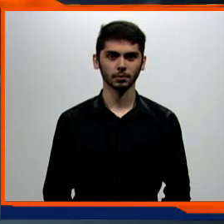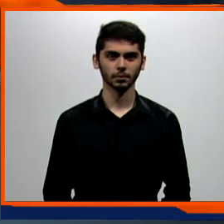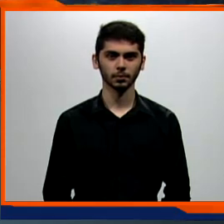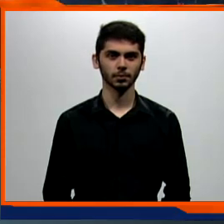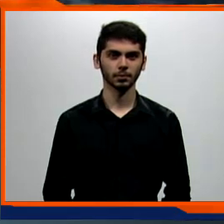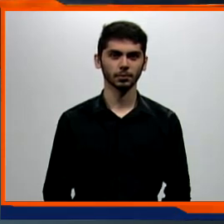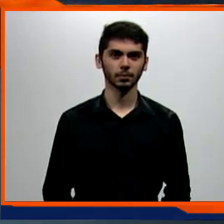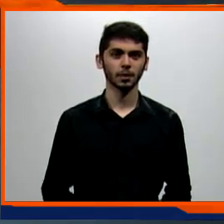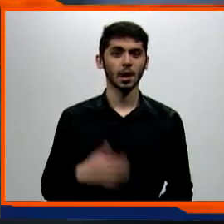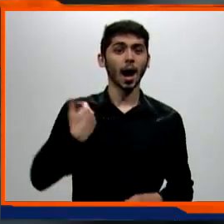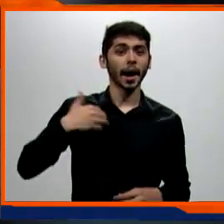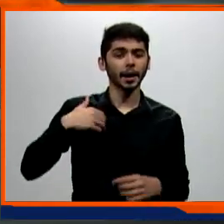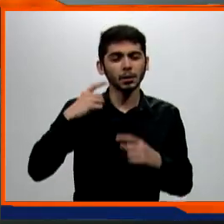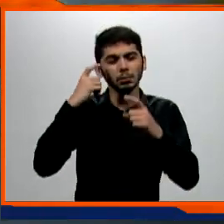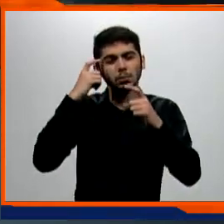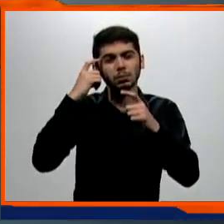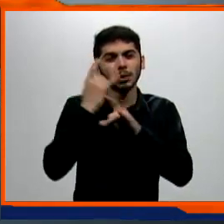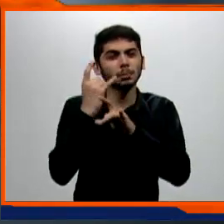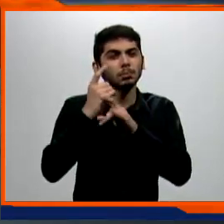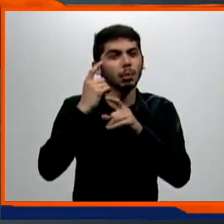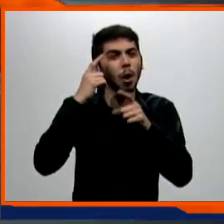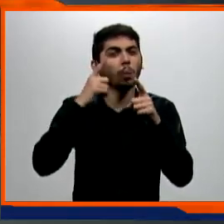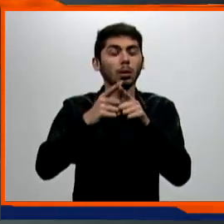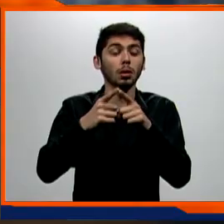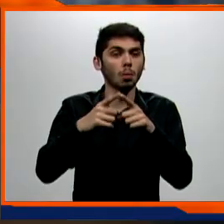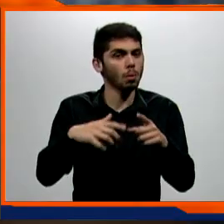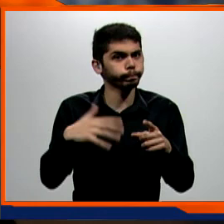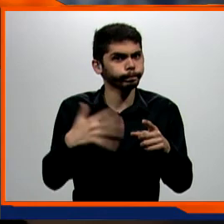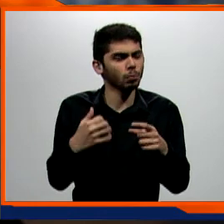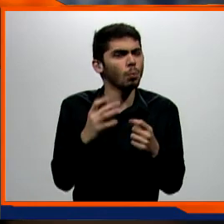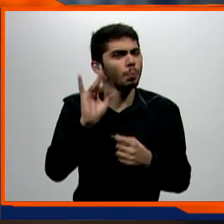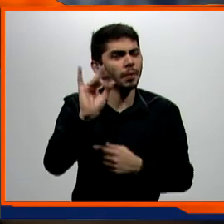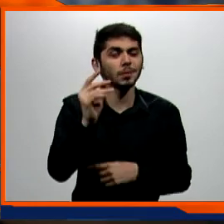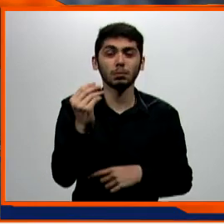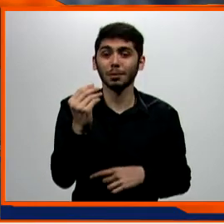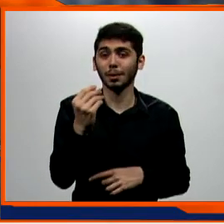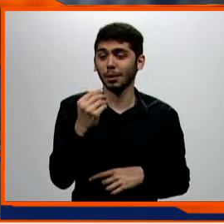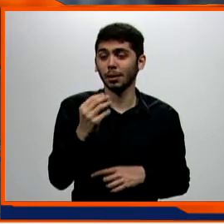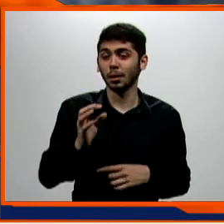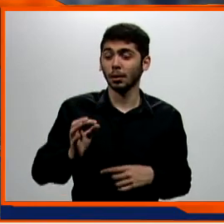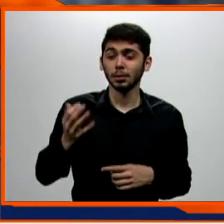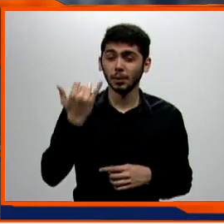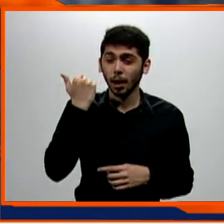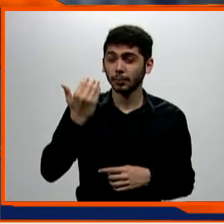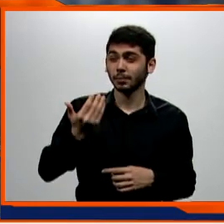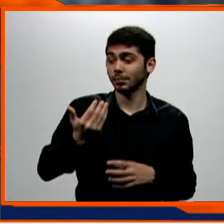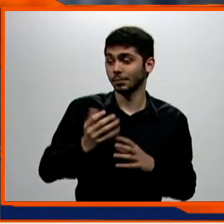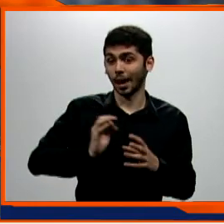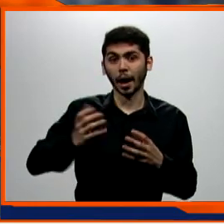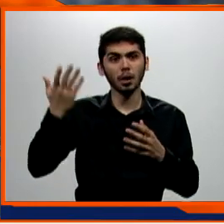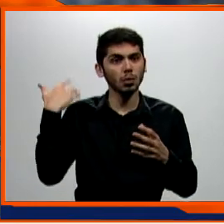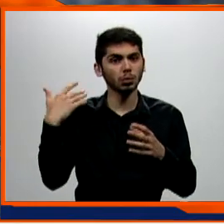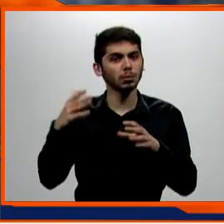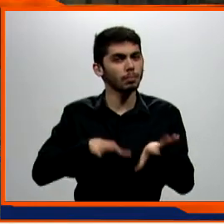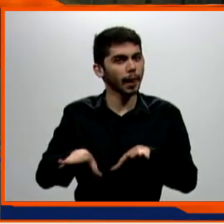Las expectativas de Argentina siempre son las más altas porque desde hace mucho tiempo Argentina está en lo más alto de